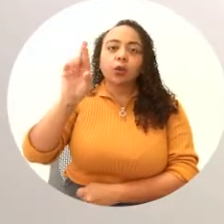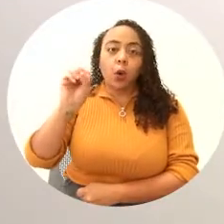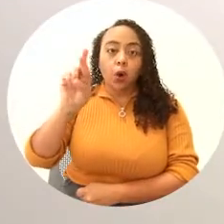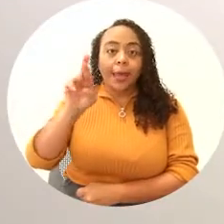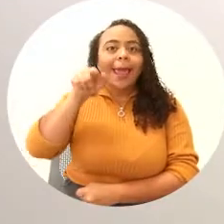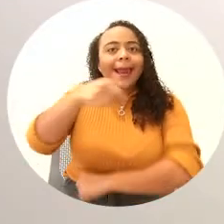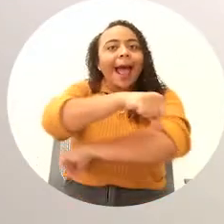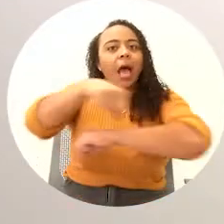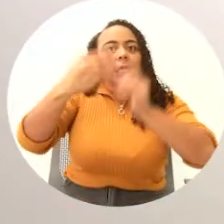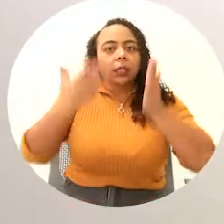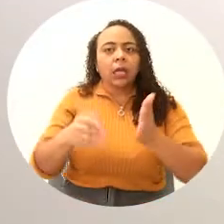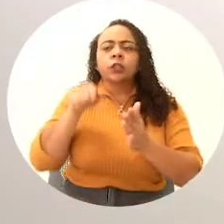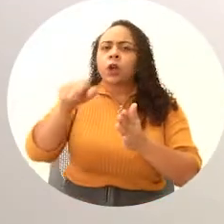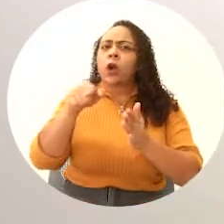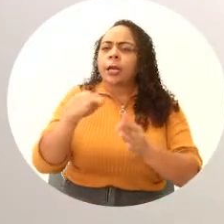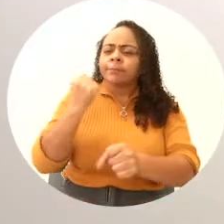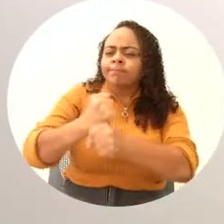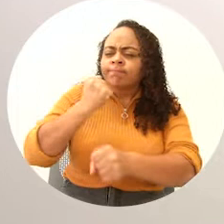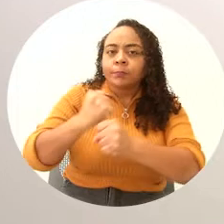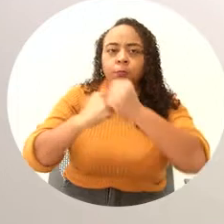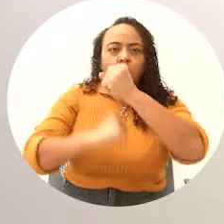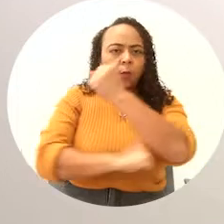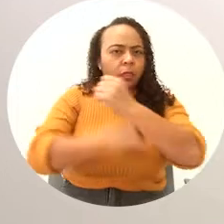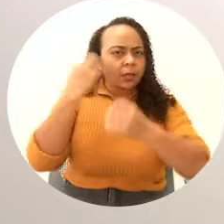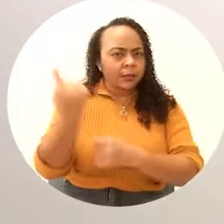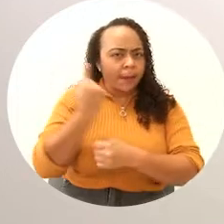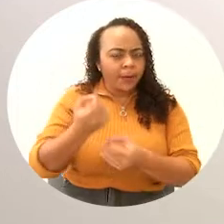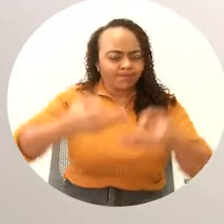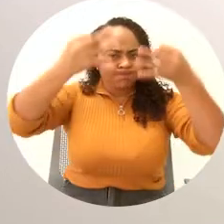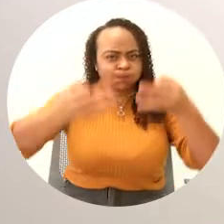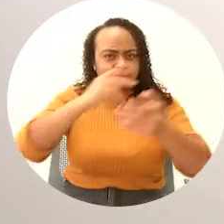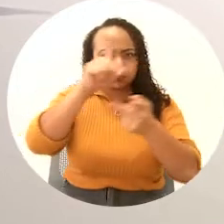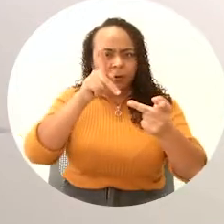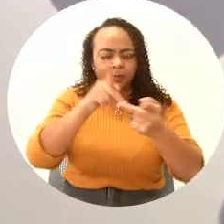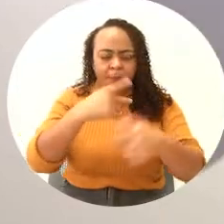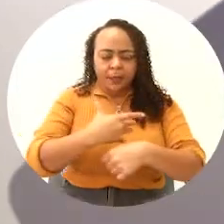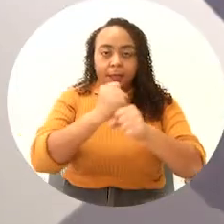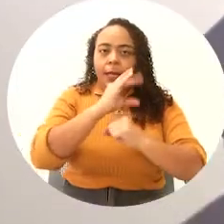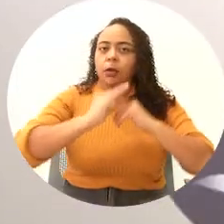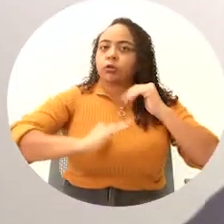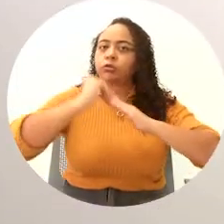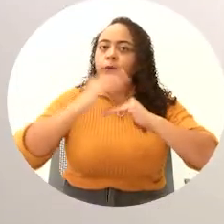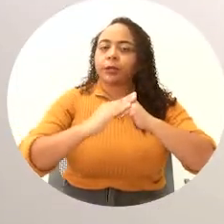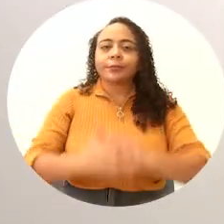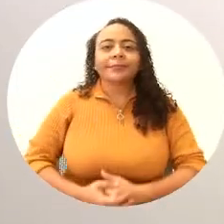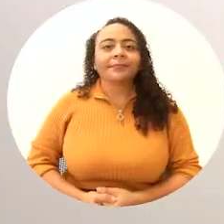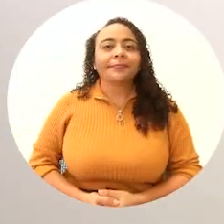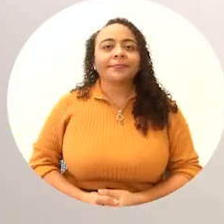era arquitecto. Se aseguraba de que los puentes estuvieran perfectamente diseñados y